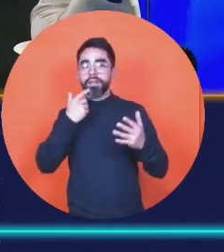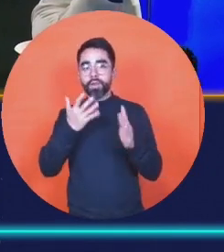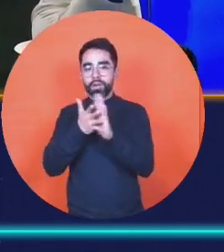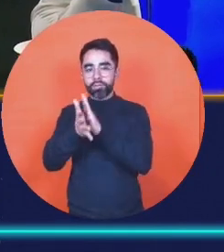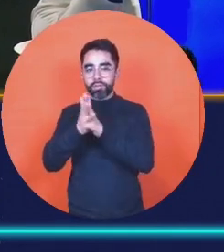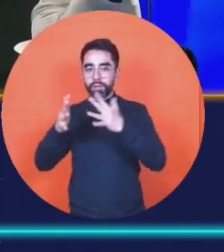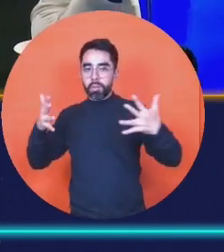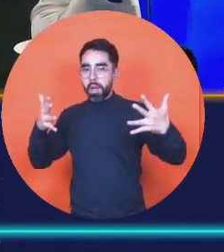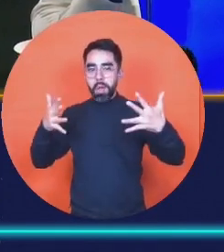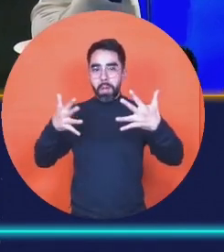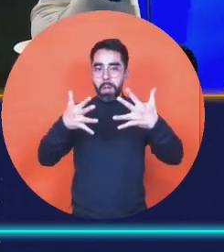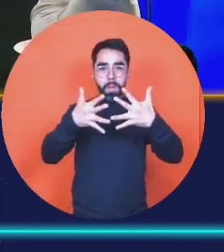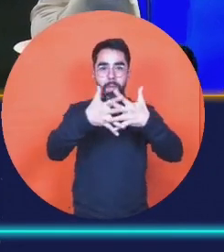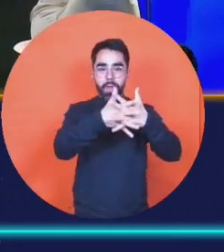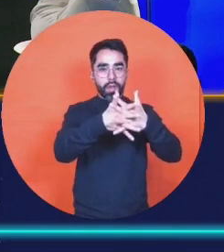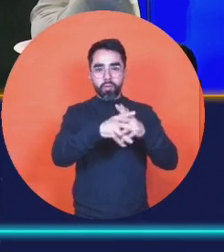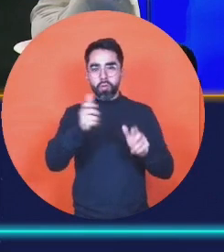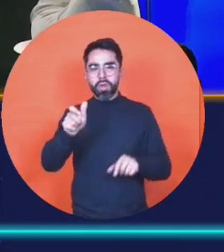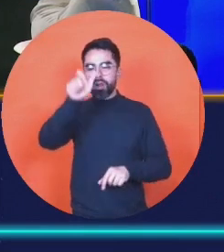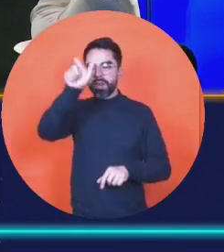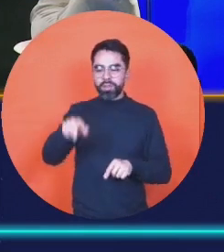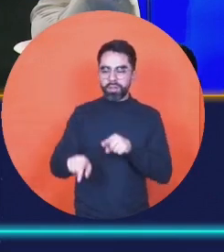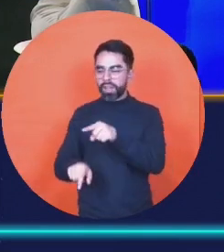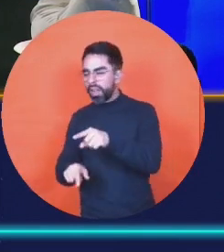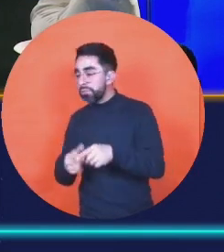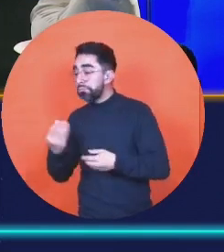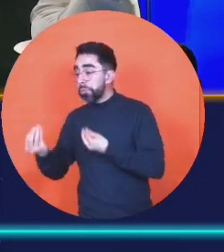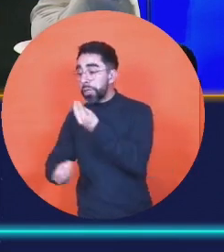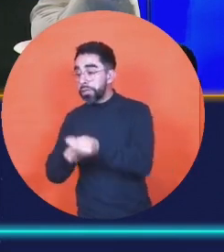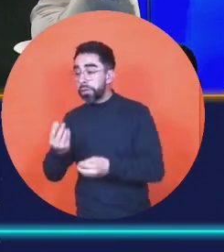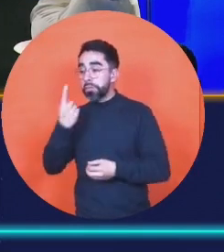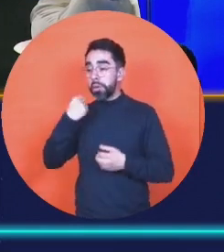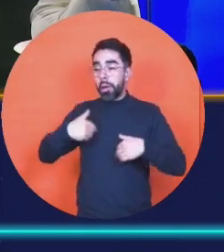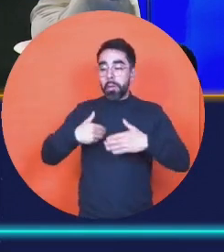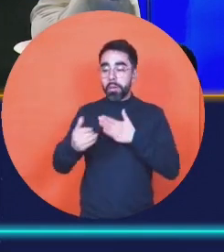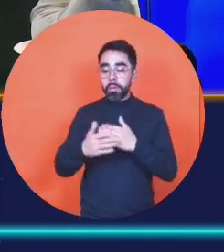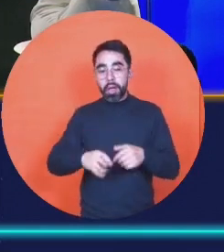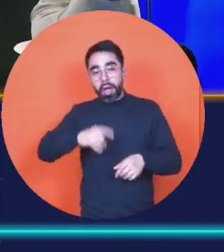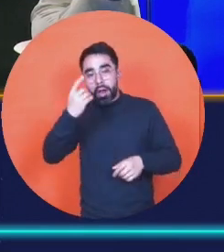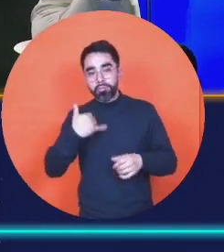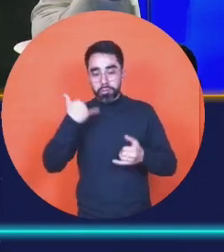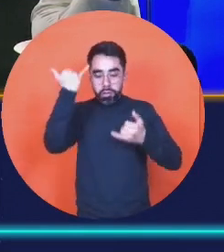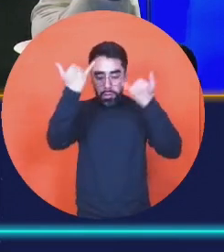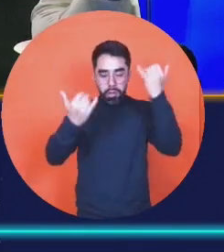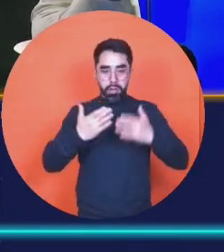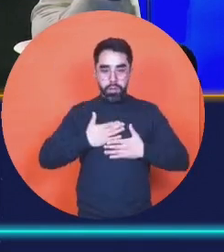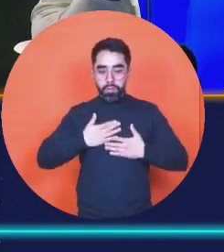información de esa manera, entonces el otro llega y te interviene el trabajo y lo cambia o vuelve y lo hace. Esa es una cosa que funciona muy